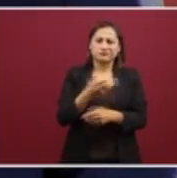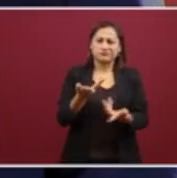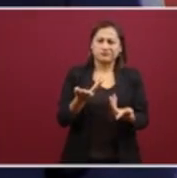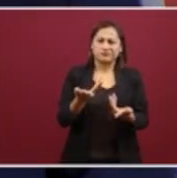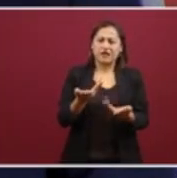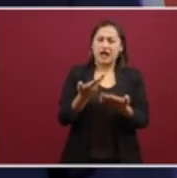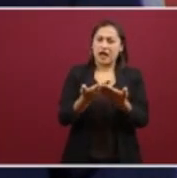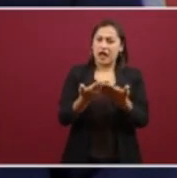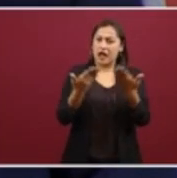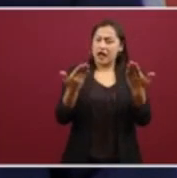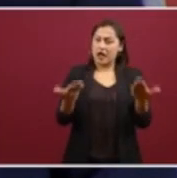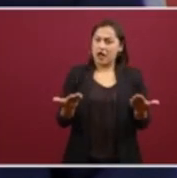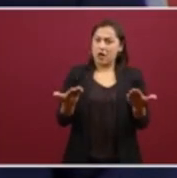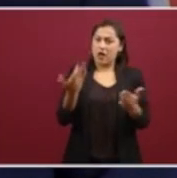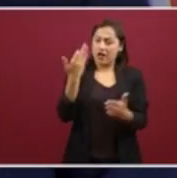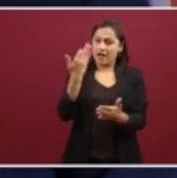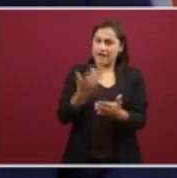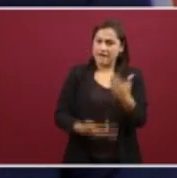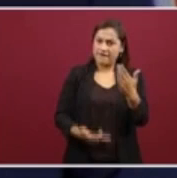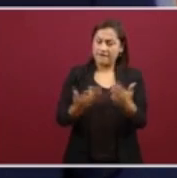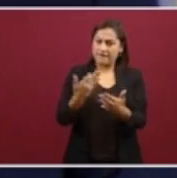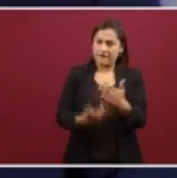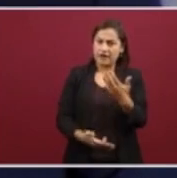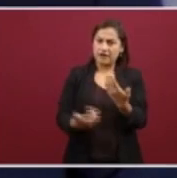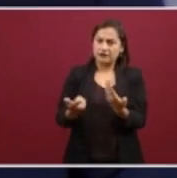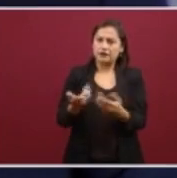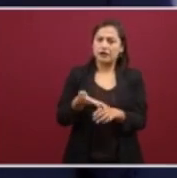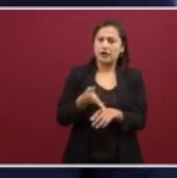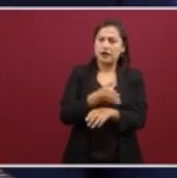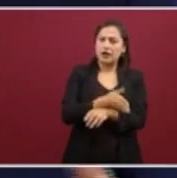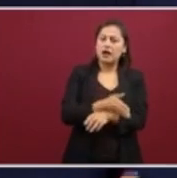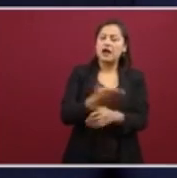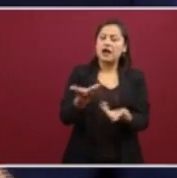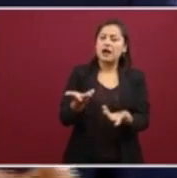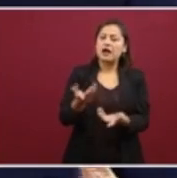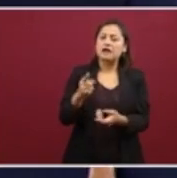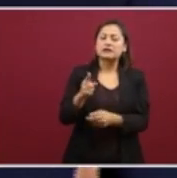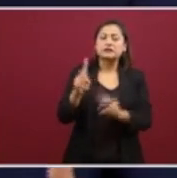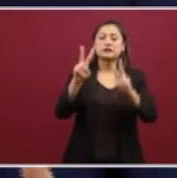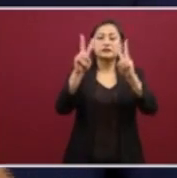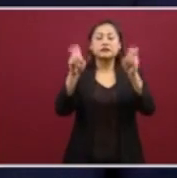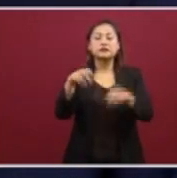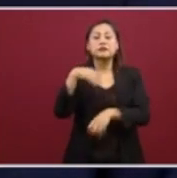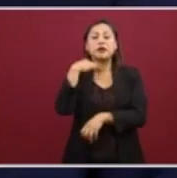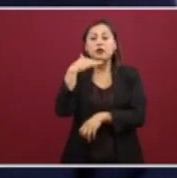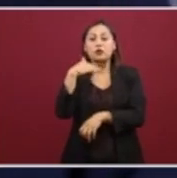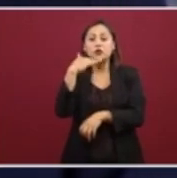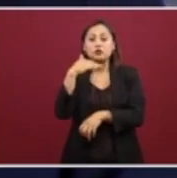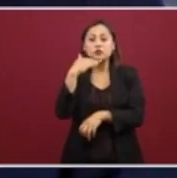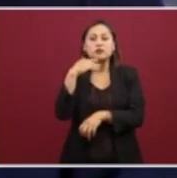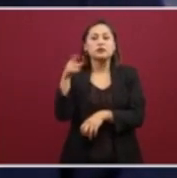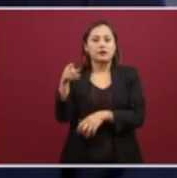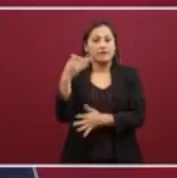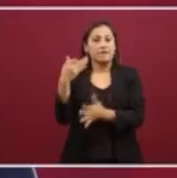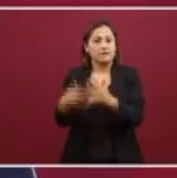la variable corrupción, entre otras cosas.